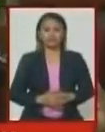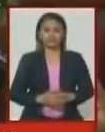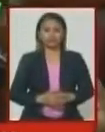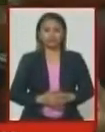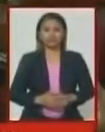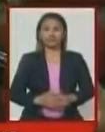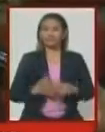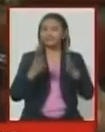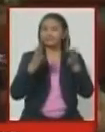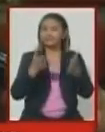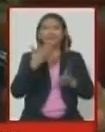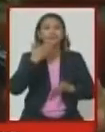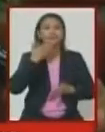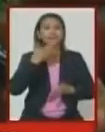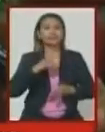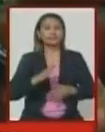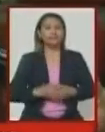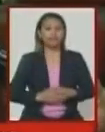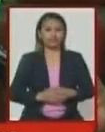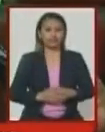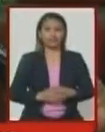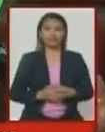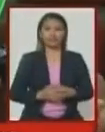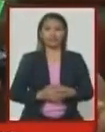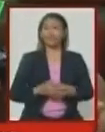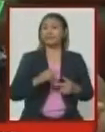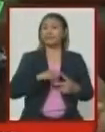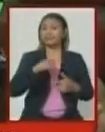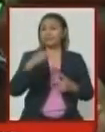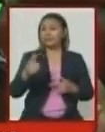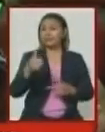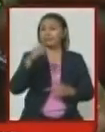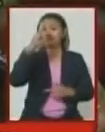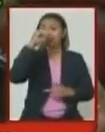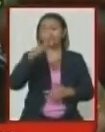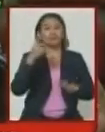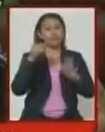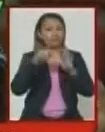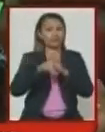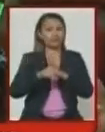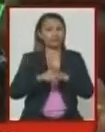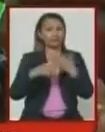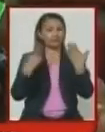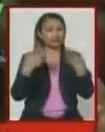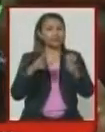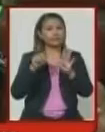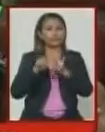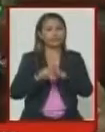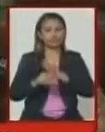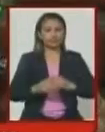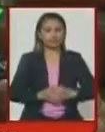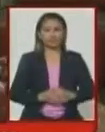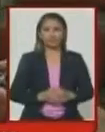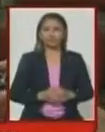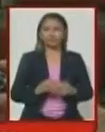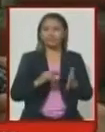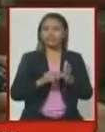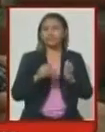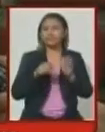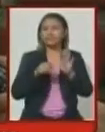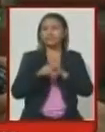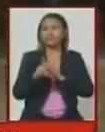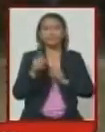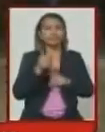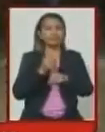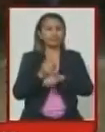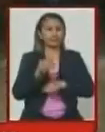lo dejaron mal, a este lo mataron, directamente lo mataron, es un homicidio